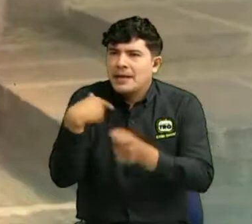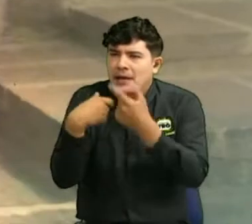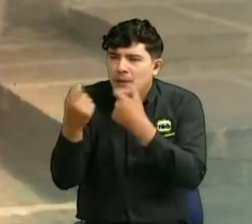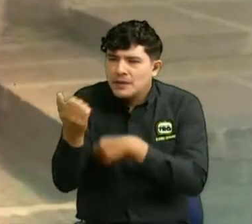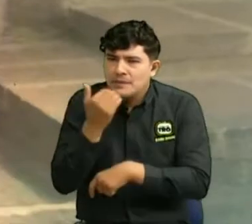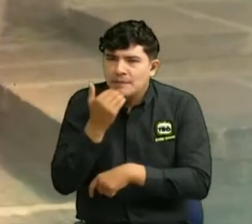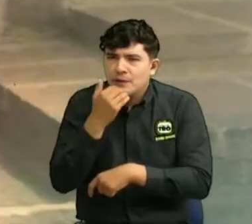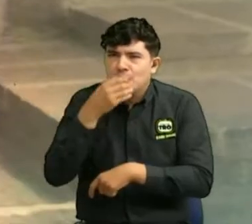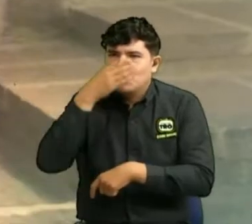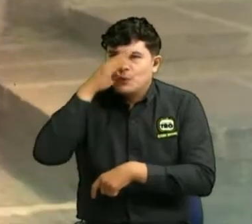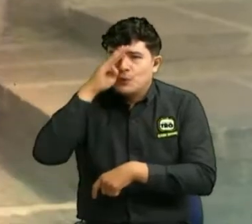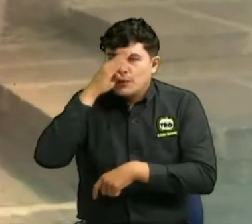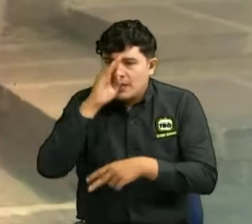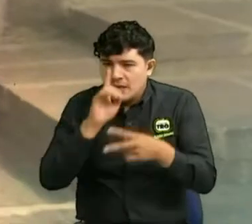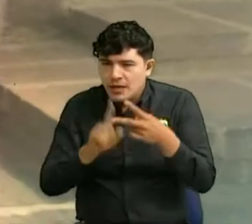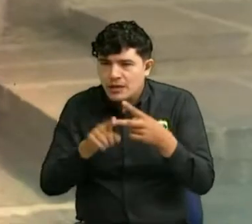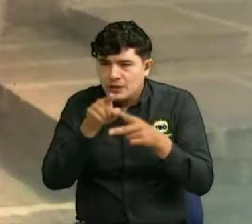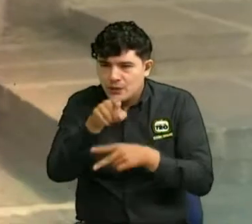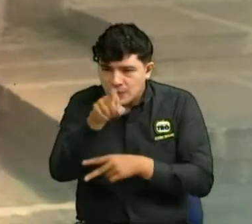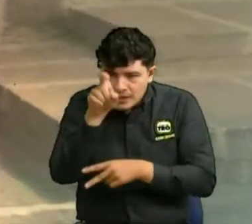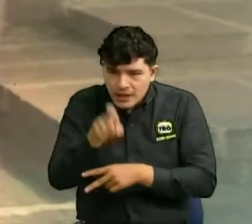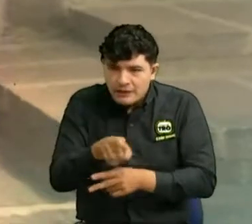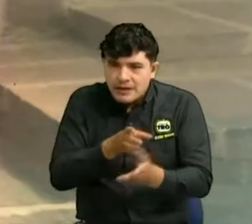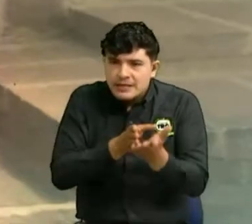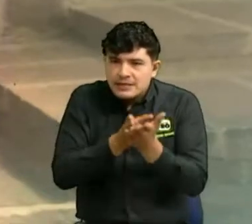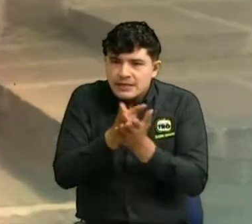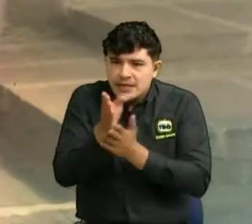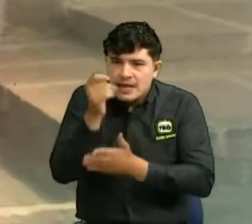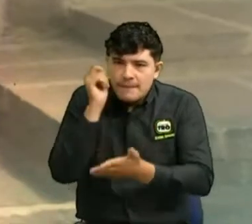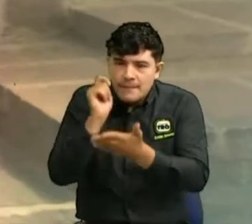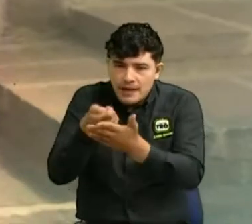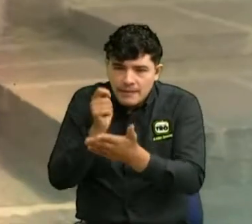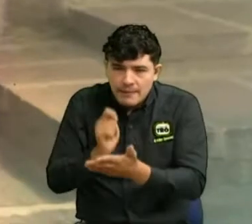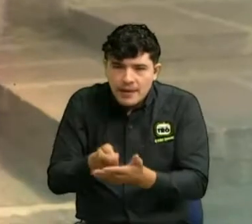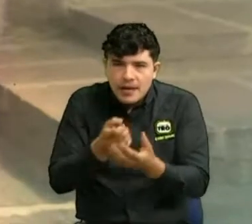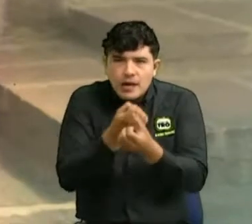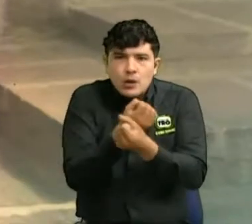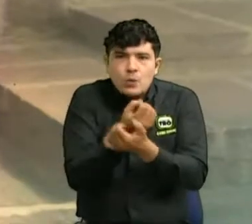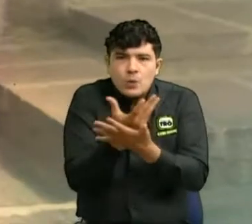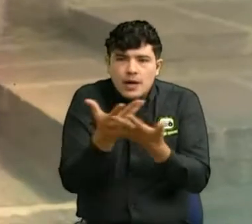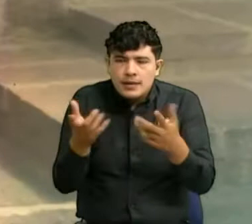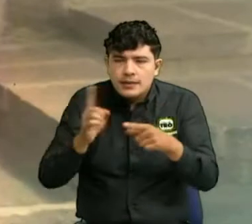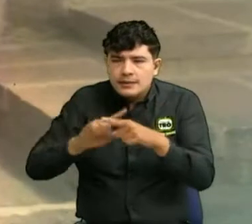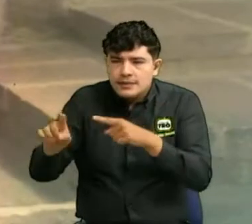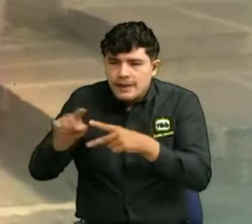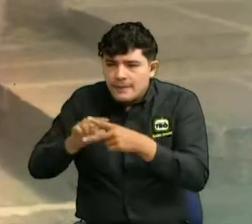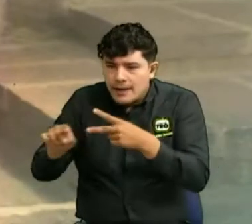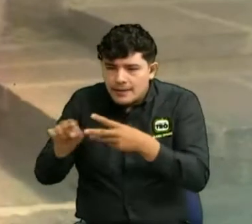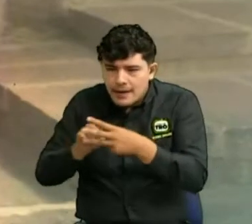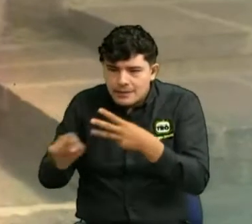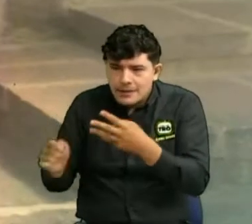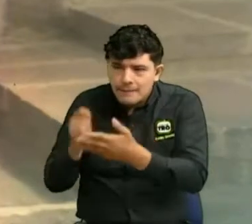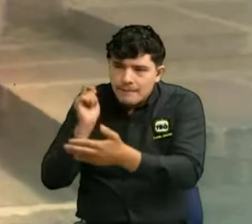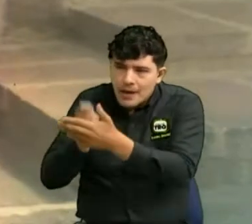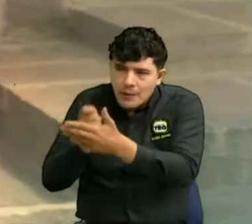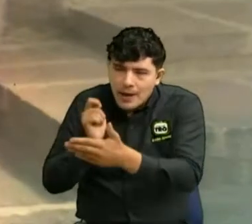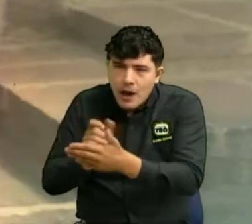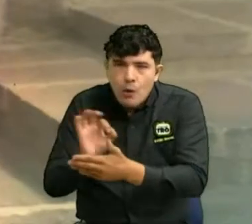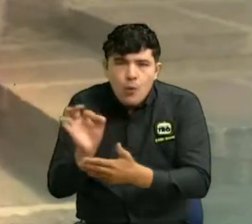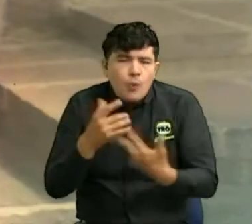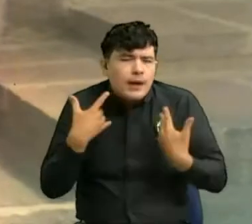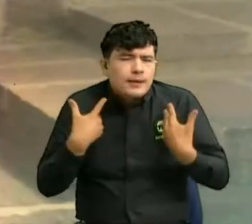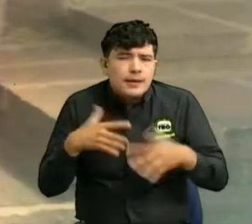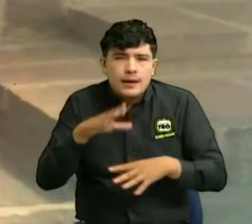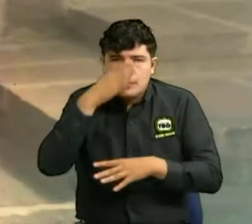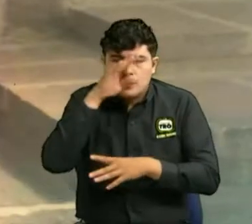seguir cotizando, cuántas semanas tiene, en fin, cualquier inquietud, hoy nuestro especialista estará